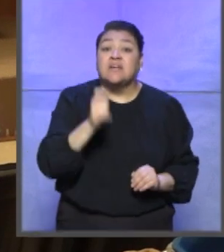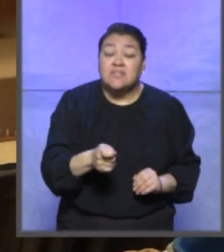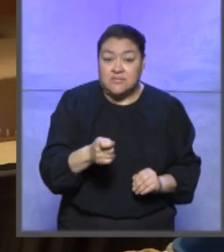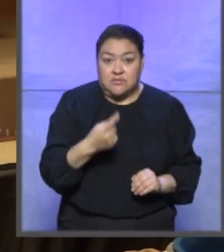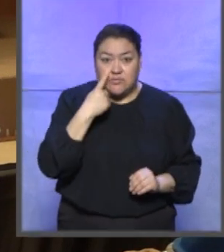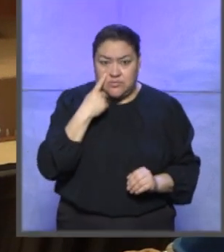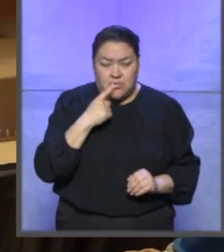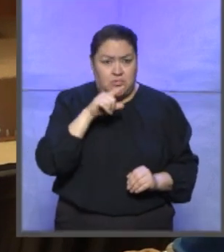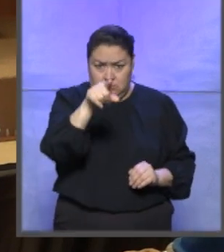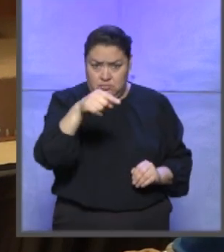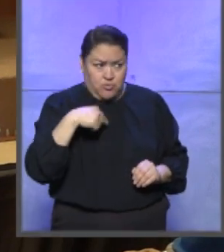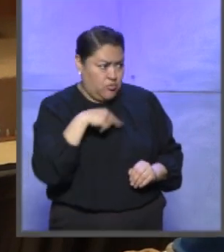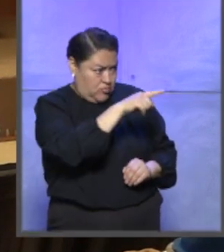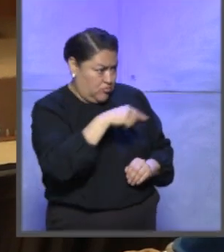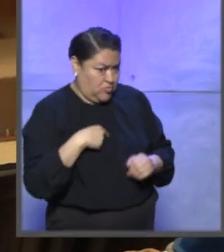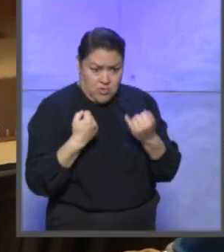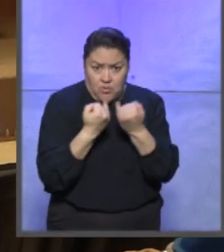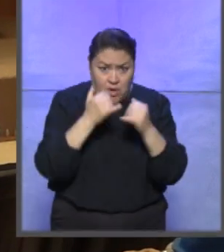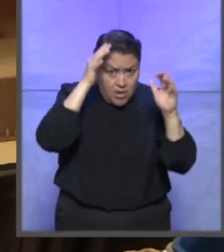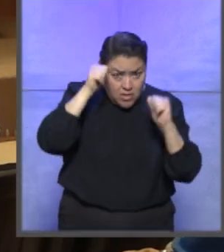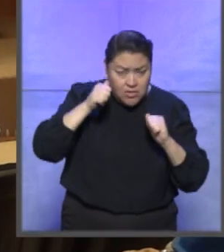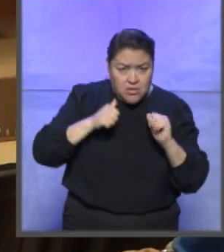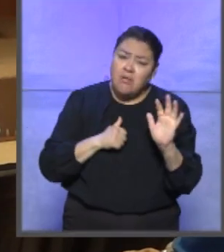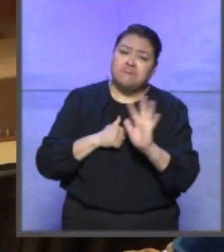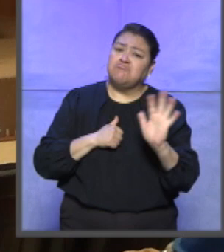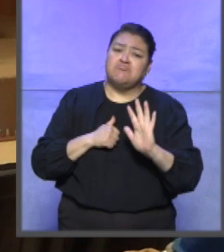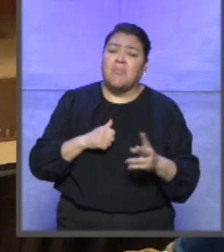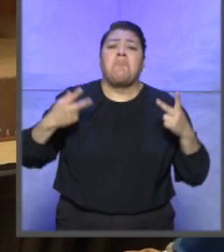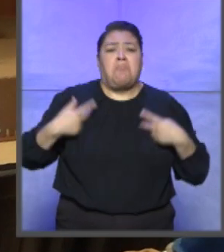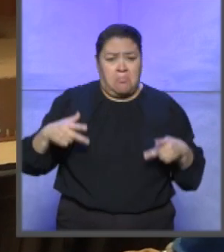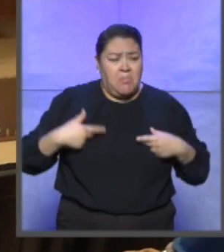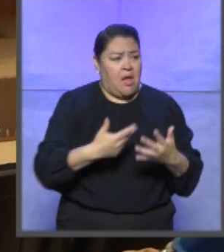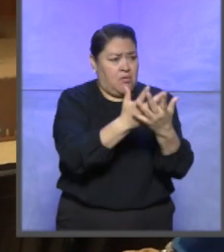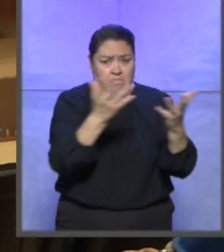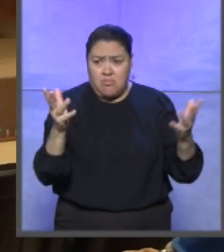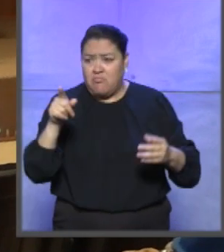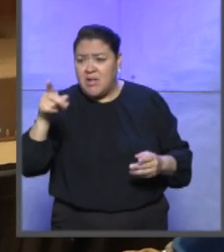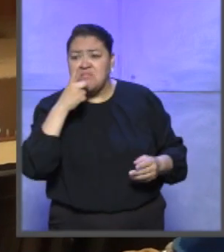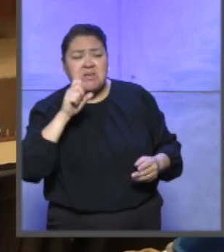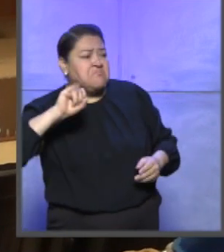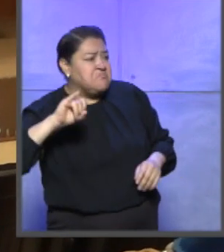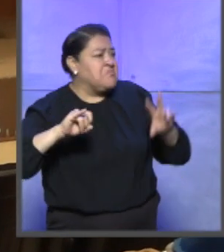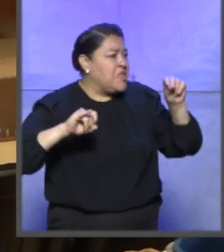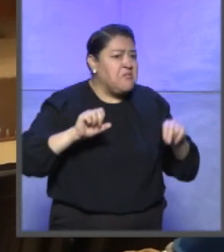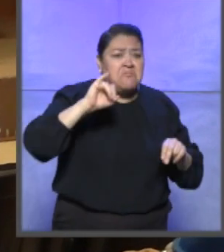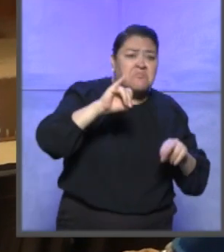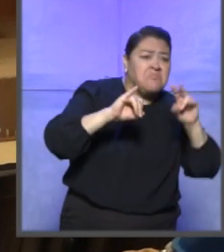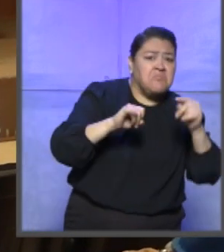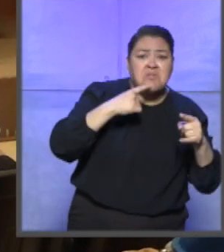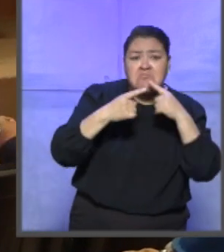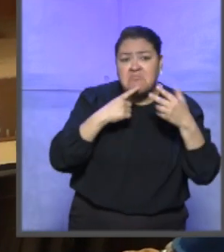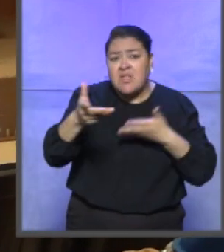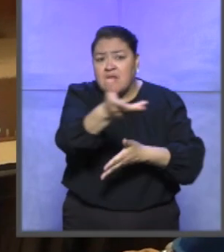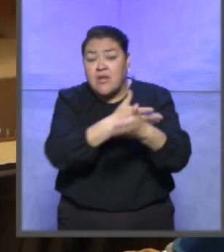que tengamos que estar de acuerdo o pensar igual, sino más bien que exista una plena participación de